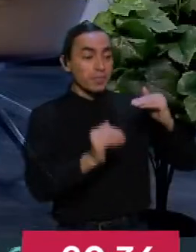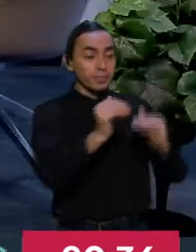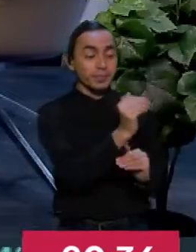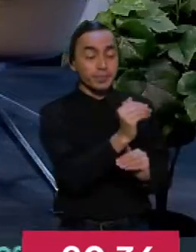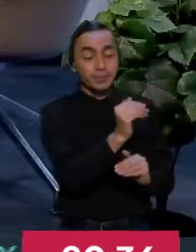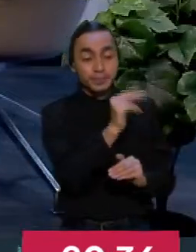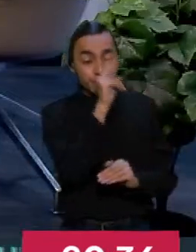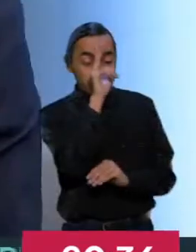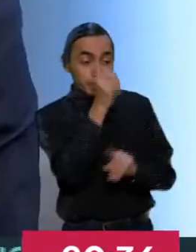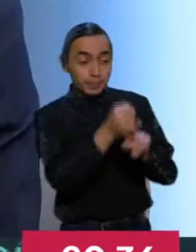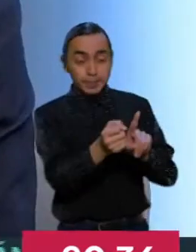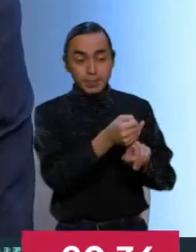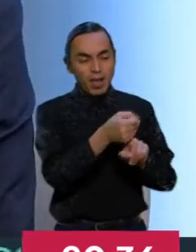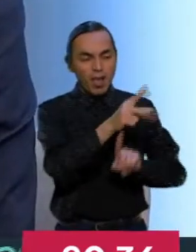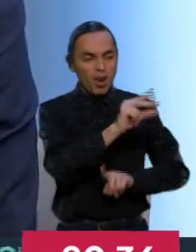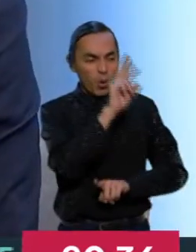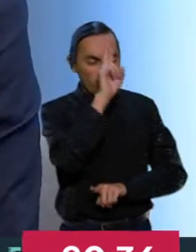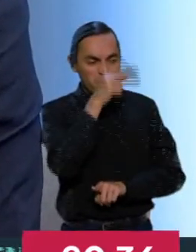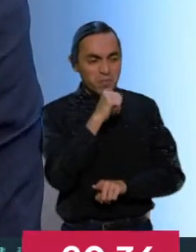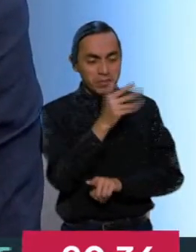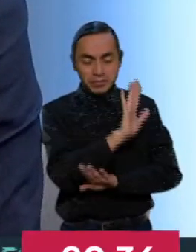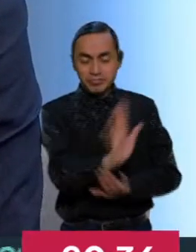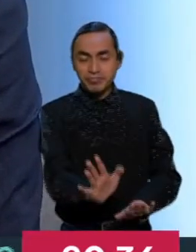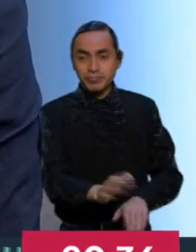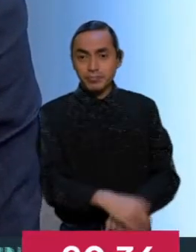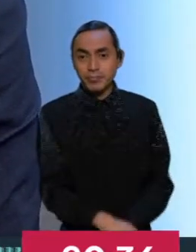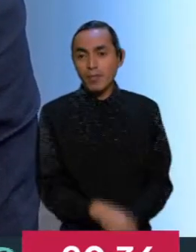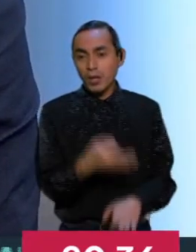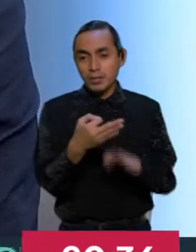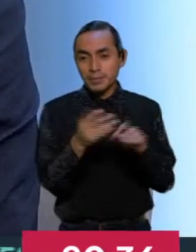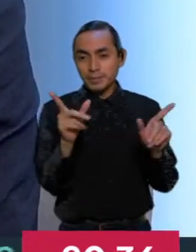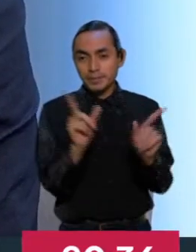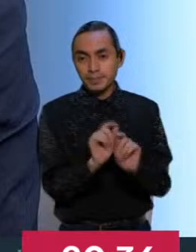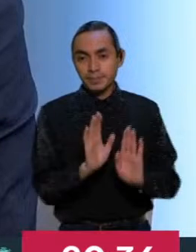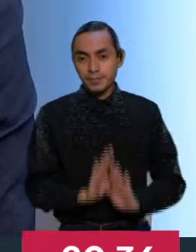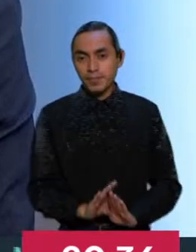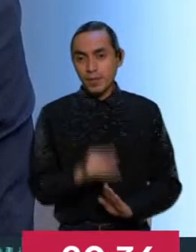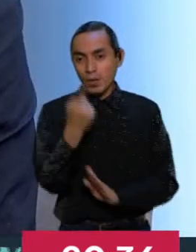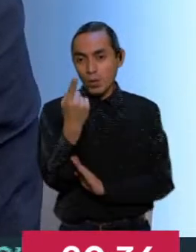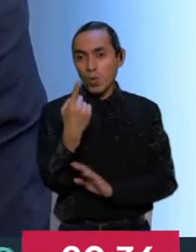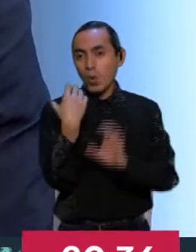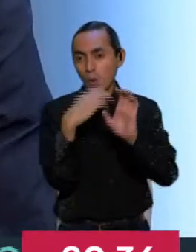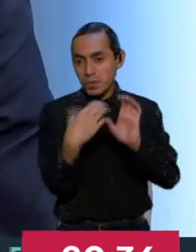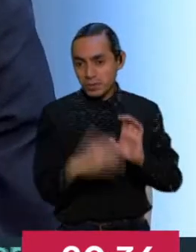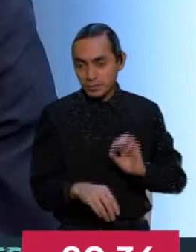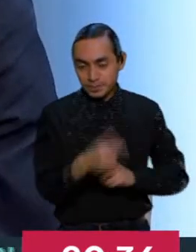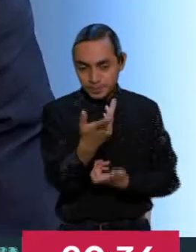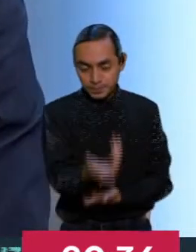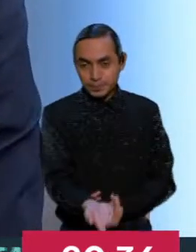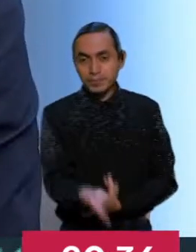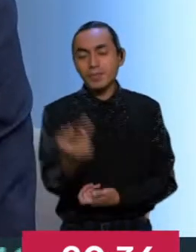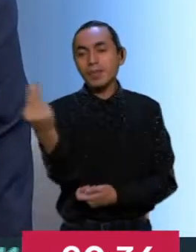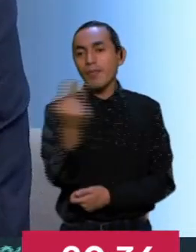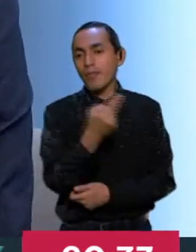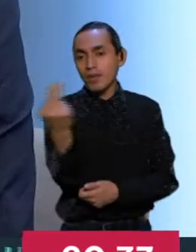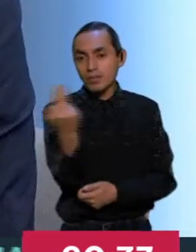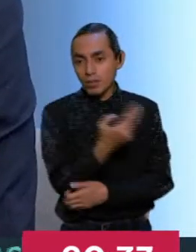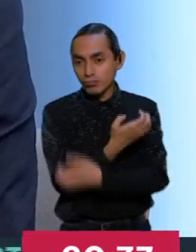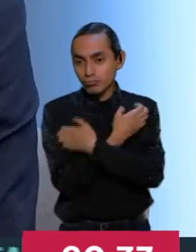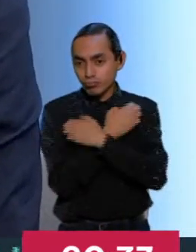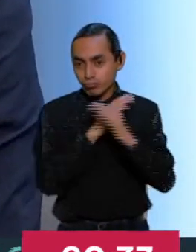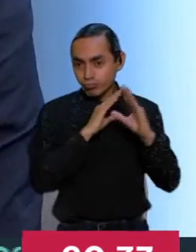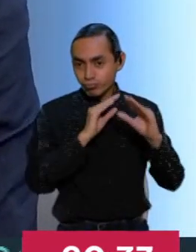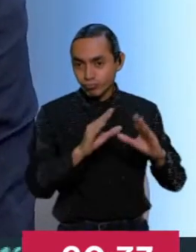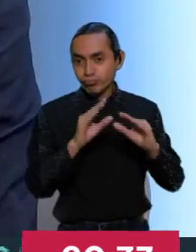violencia impune, y tenemos ahí desafíos. Y cierro con un comentario que hemos insistido mucho. Necesitamos educar contra el